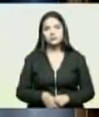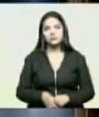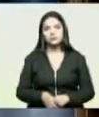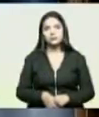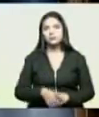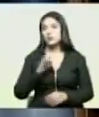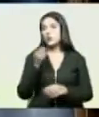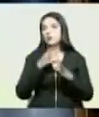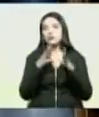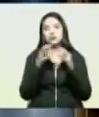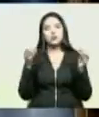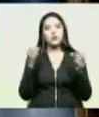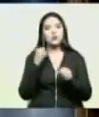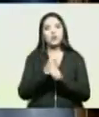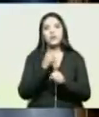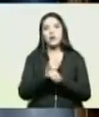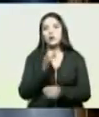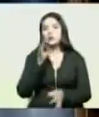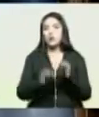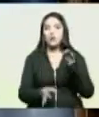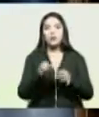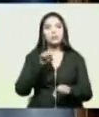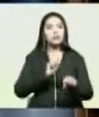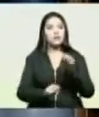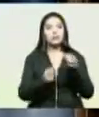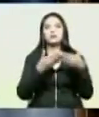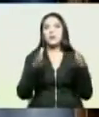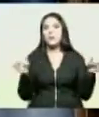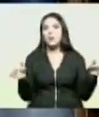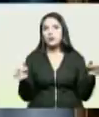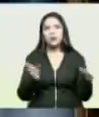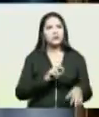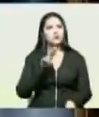todos los operadores de justicia, con la Defensa Pública. No